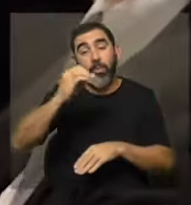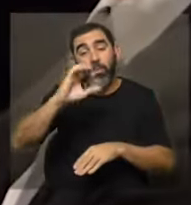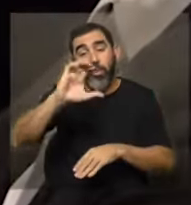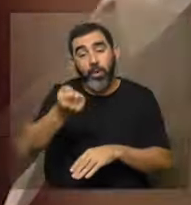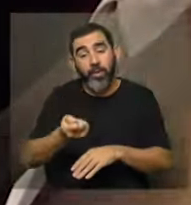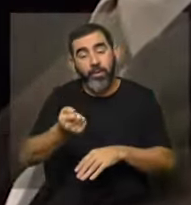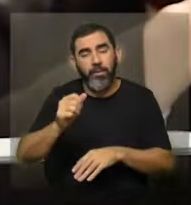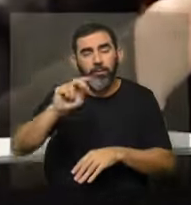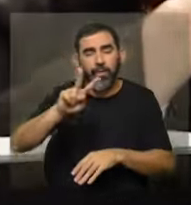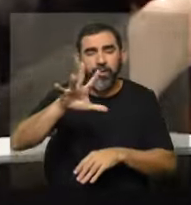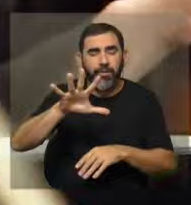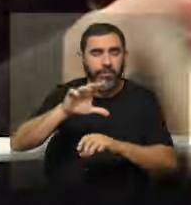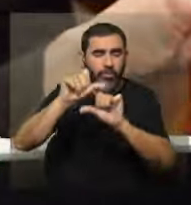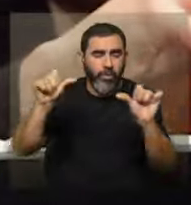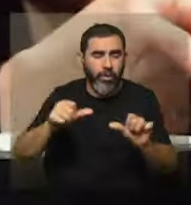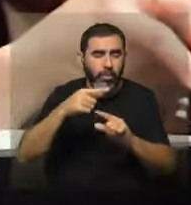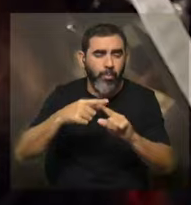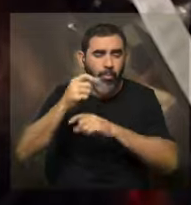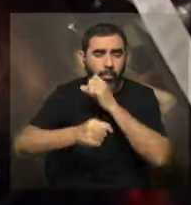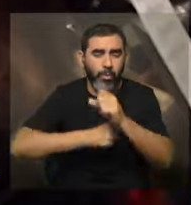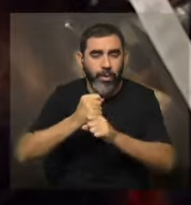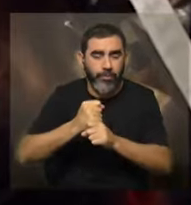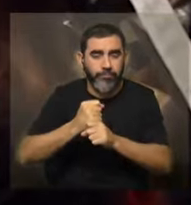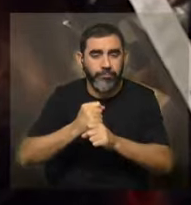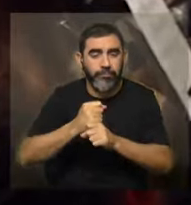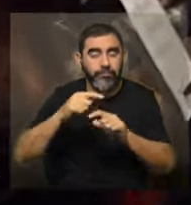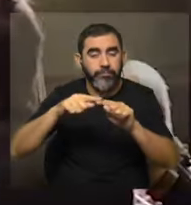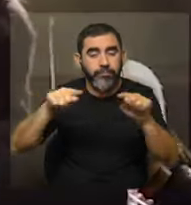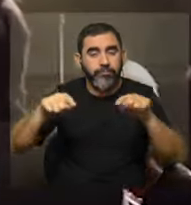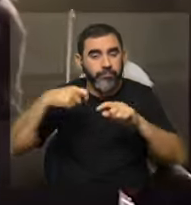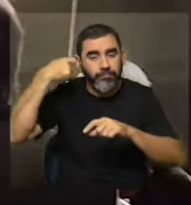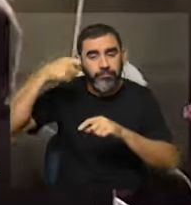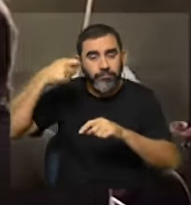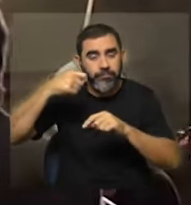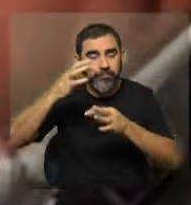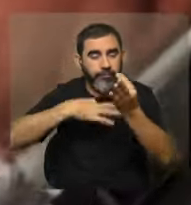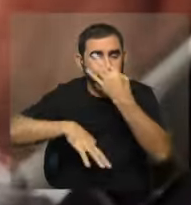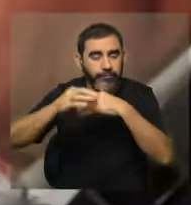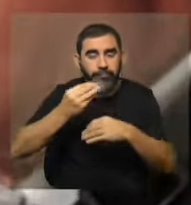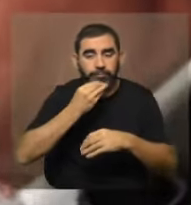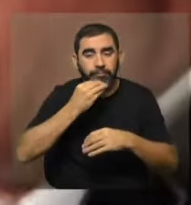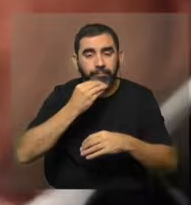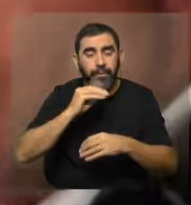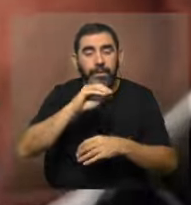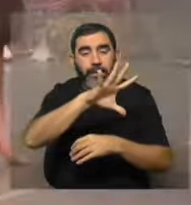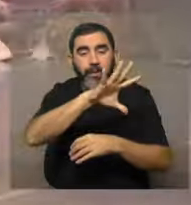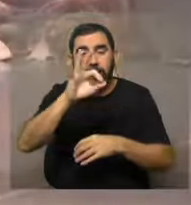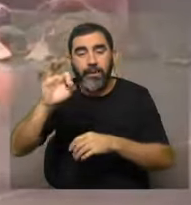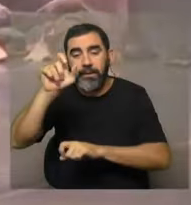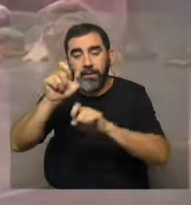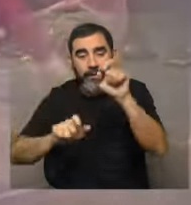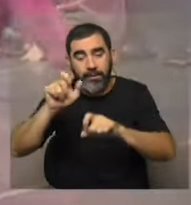tenía unas 25 funciones al año que se realizaban en un cine transformado en sala teatral con capacidad para 500